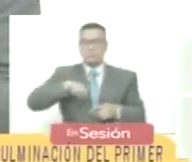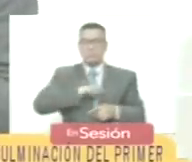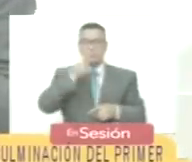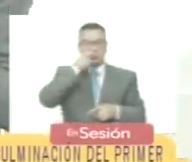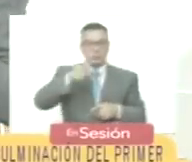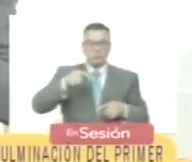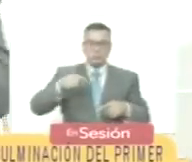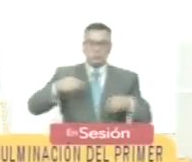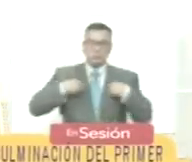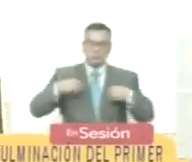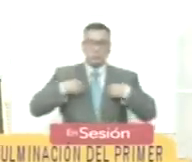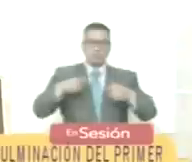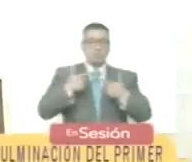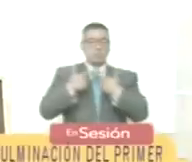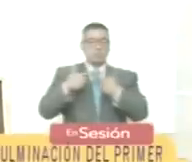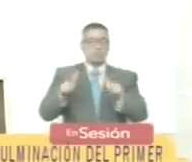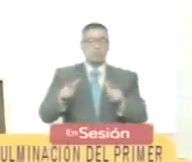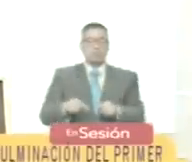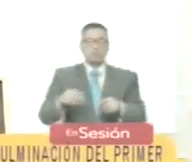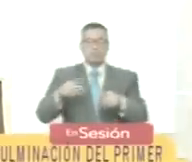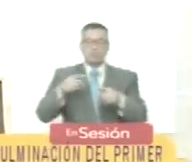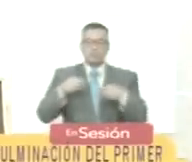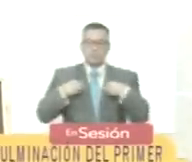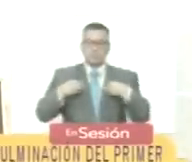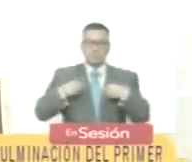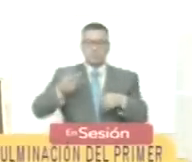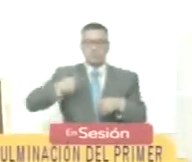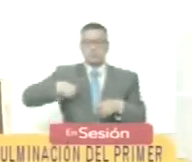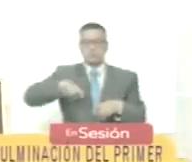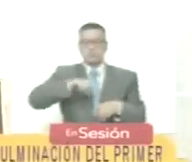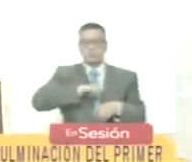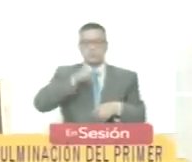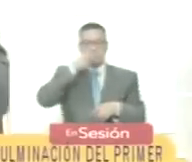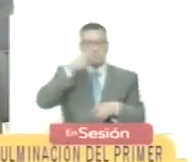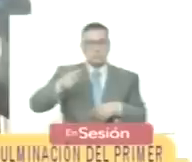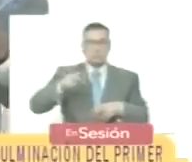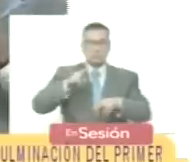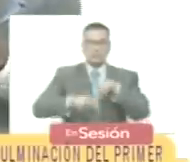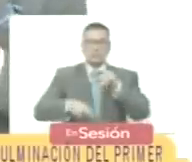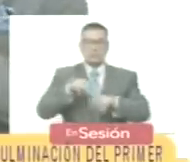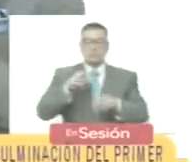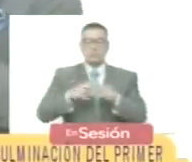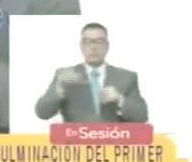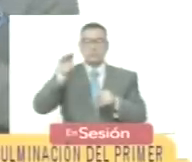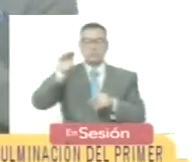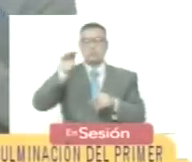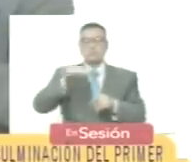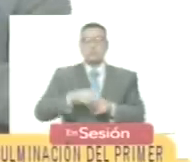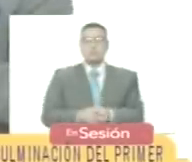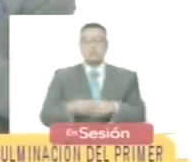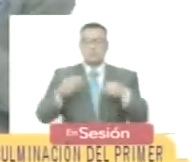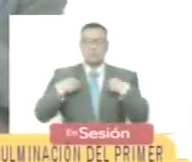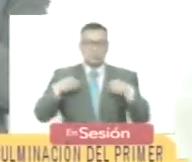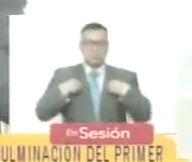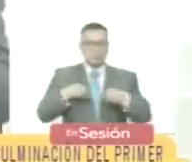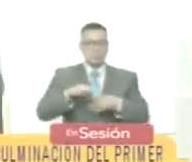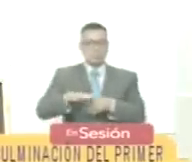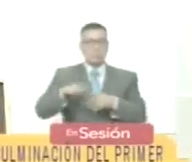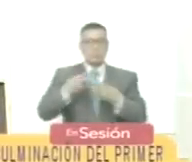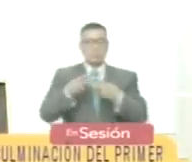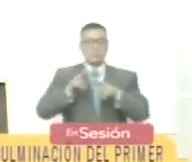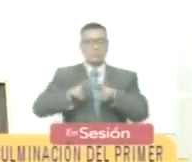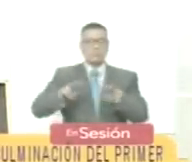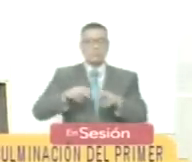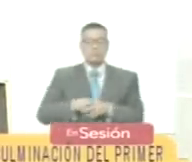vivir libre, el derecho de nuestro pueblo a construir su futuro y a vivir en paz.